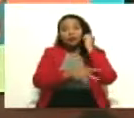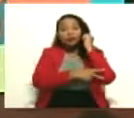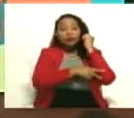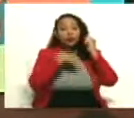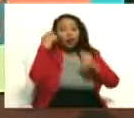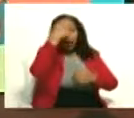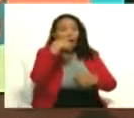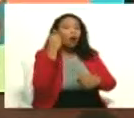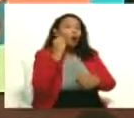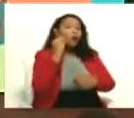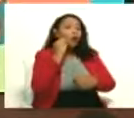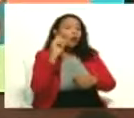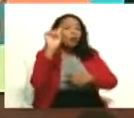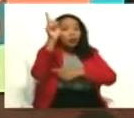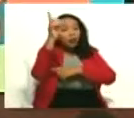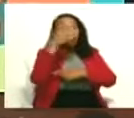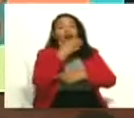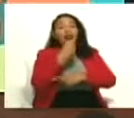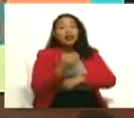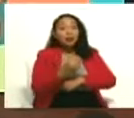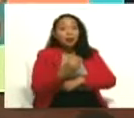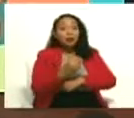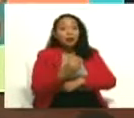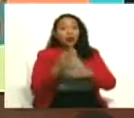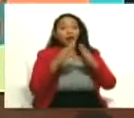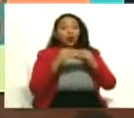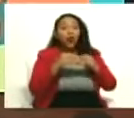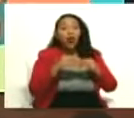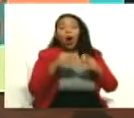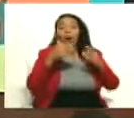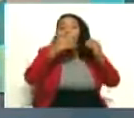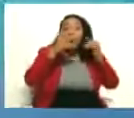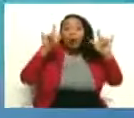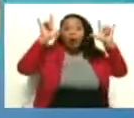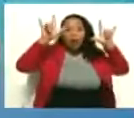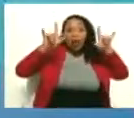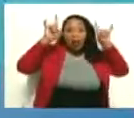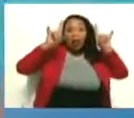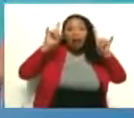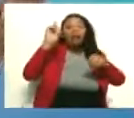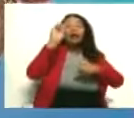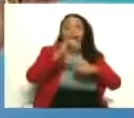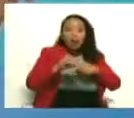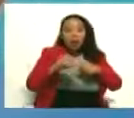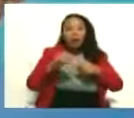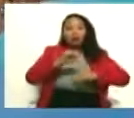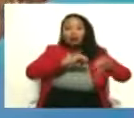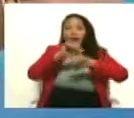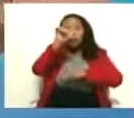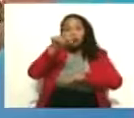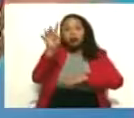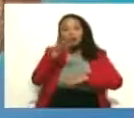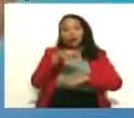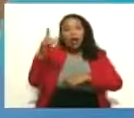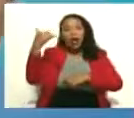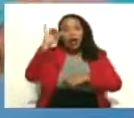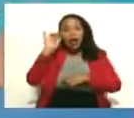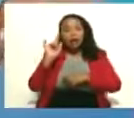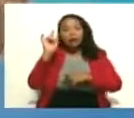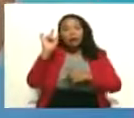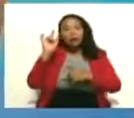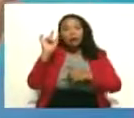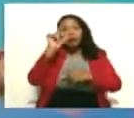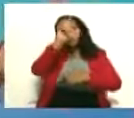el 1 de diciembre... todo el pop rock venezolano también se moviliza por el Esequibo, y tendremos algo que se denomina